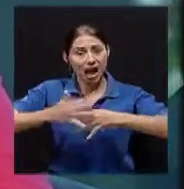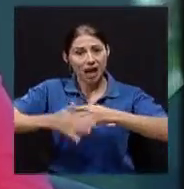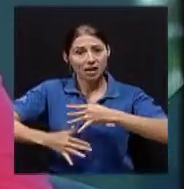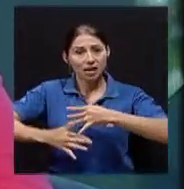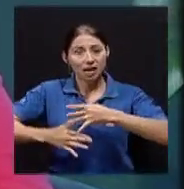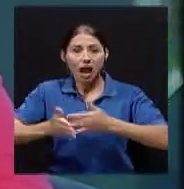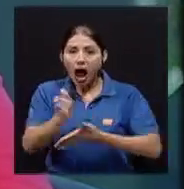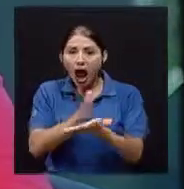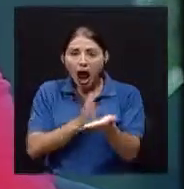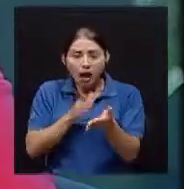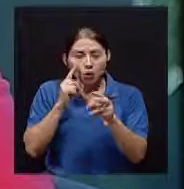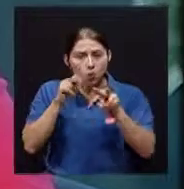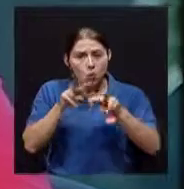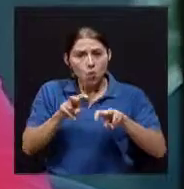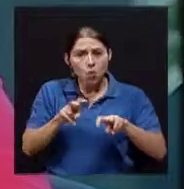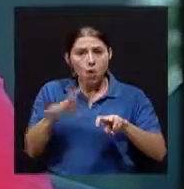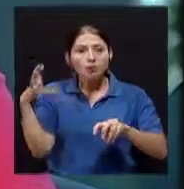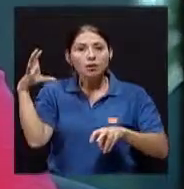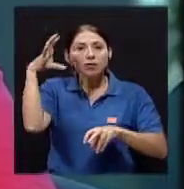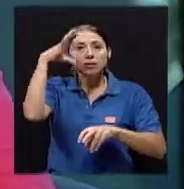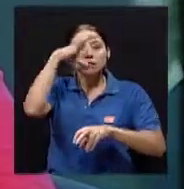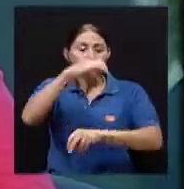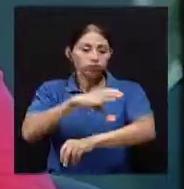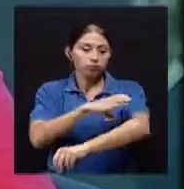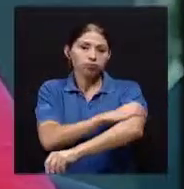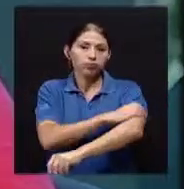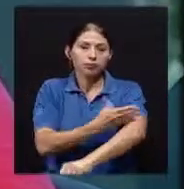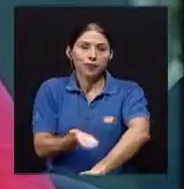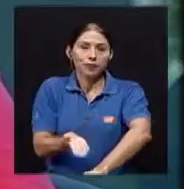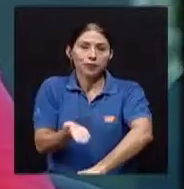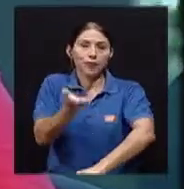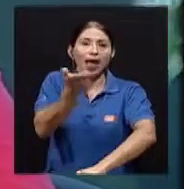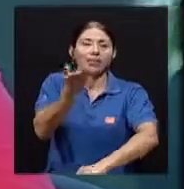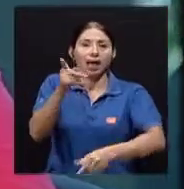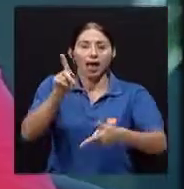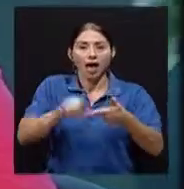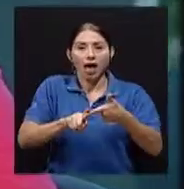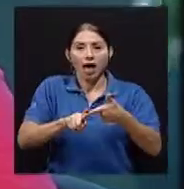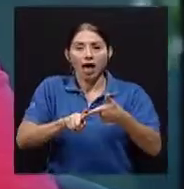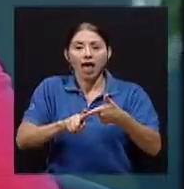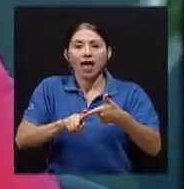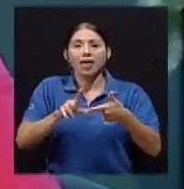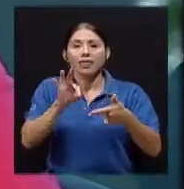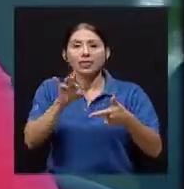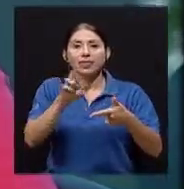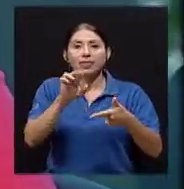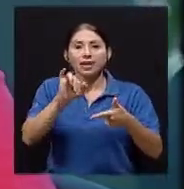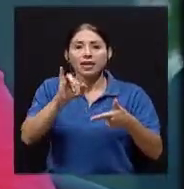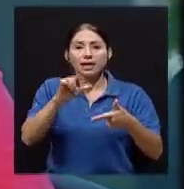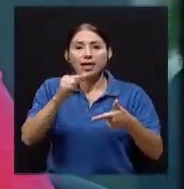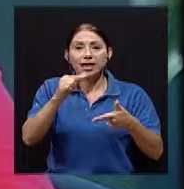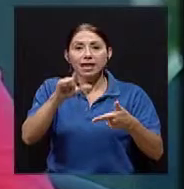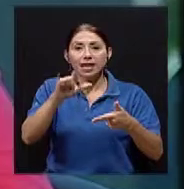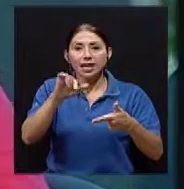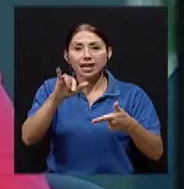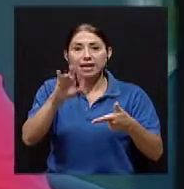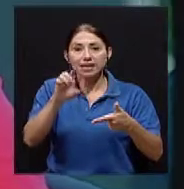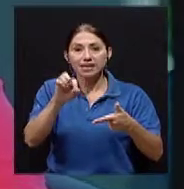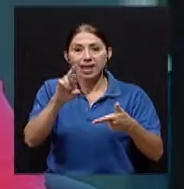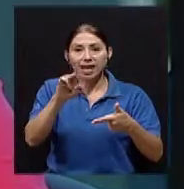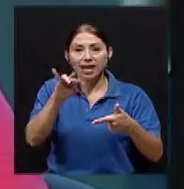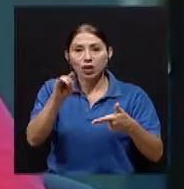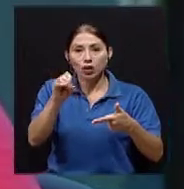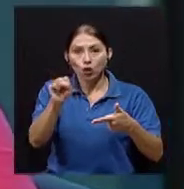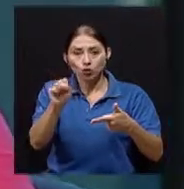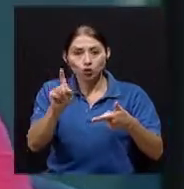damos cuenta de que hay presión alta, de que hay triglicéridos altos, de que el colesterol también está alto, por ahí alguien tiene el